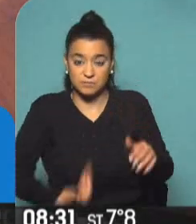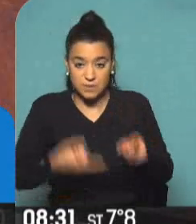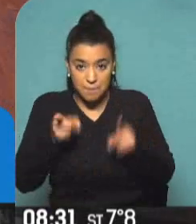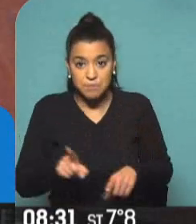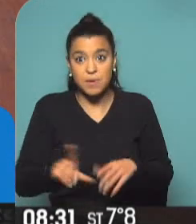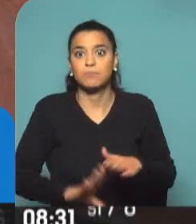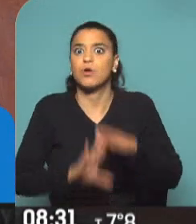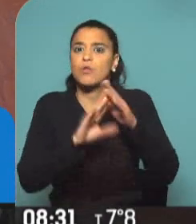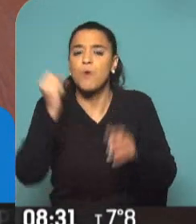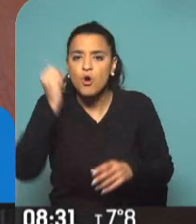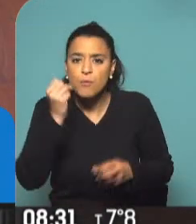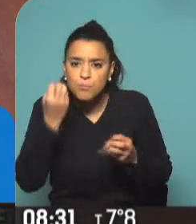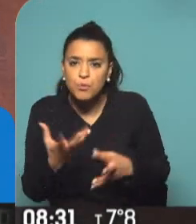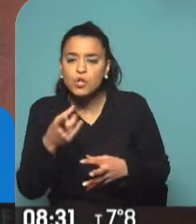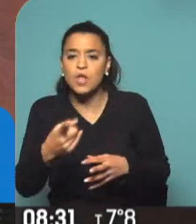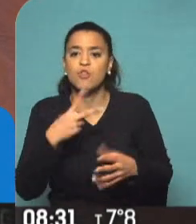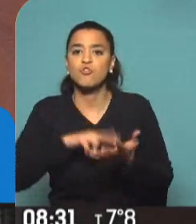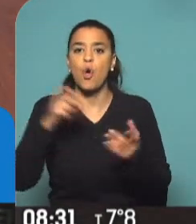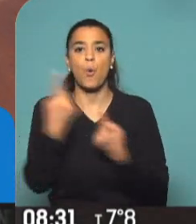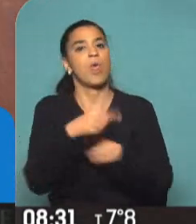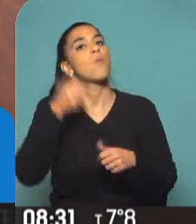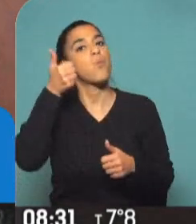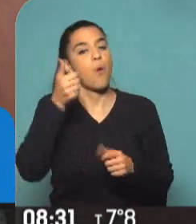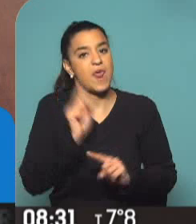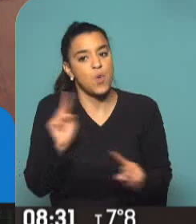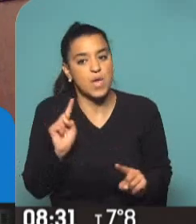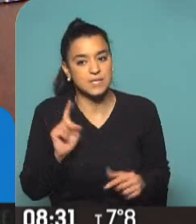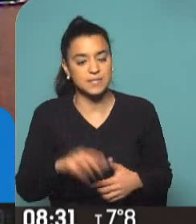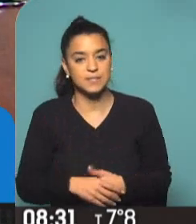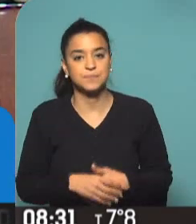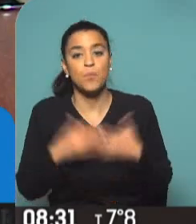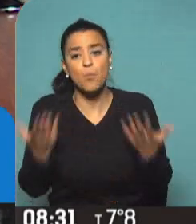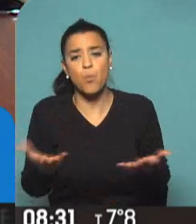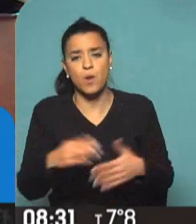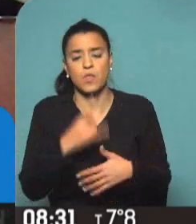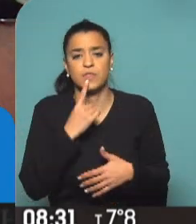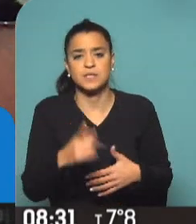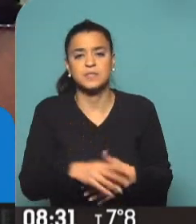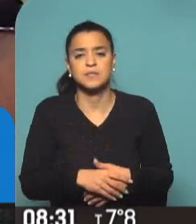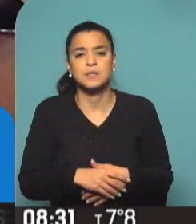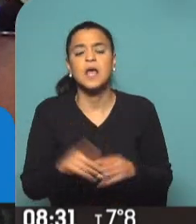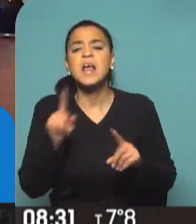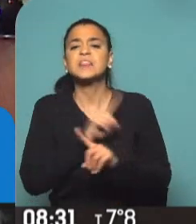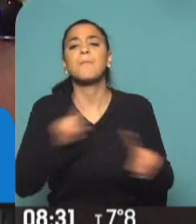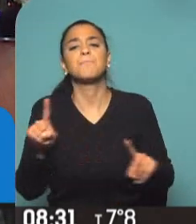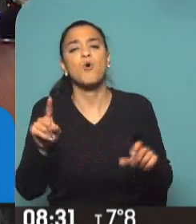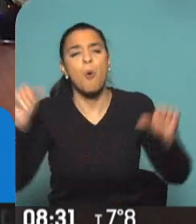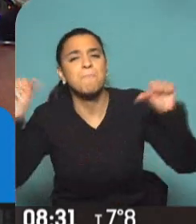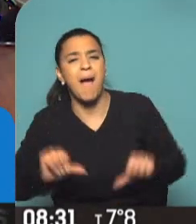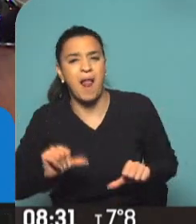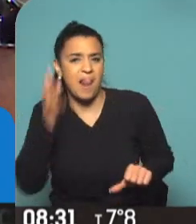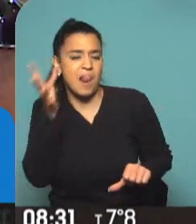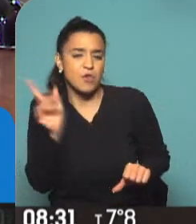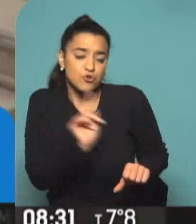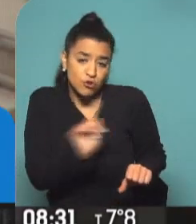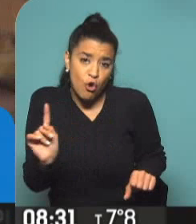protagonismo la economía es porque las novedades no son del todo buenas, ¿no? No, bueno, tampoco son del todo malas,